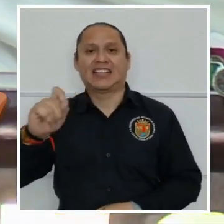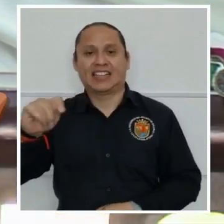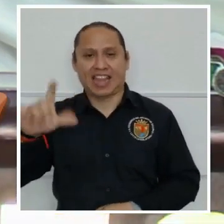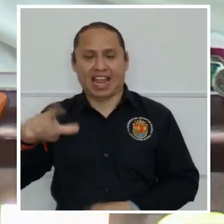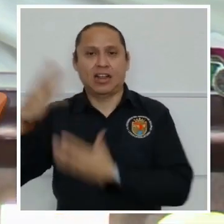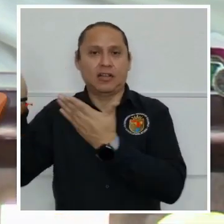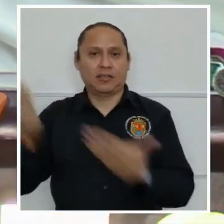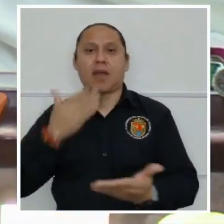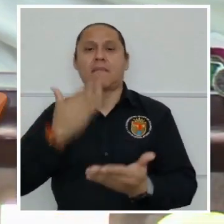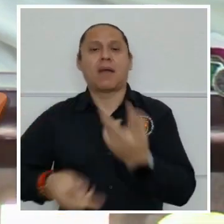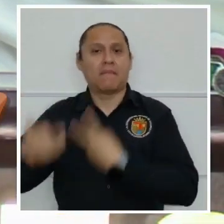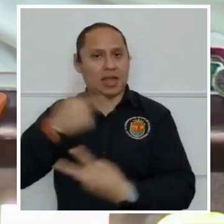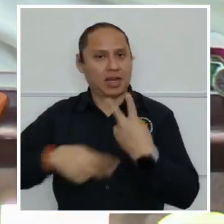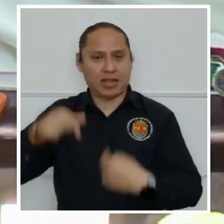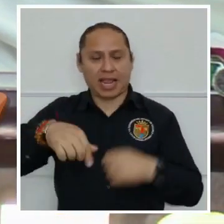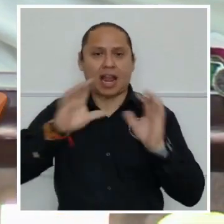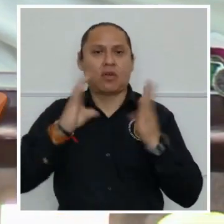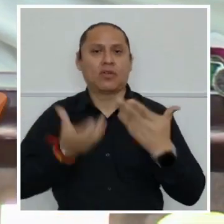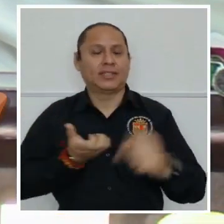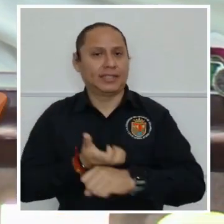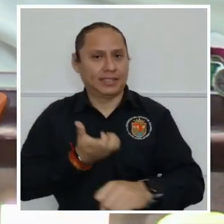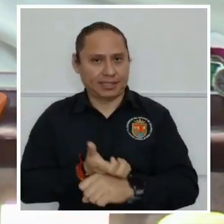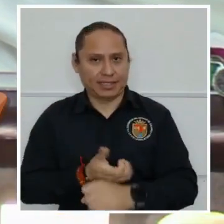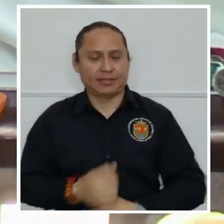bienvenidos a este recinto legislativo.